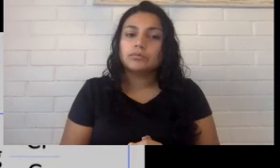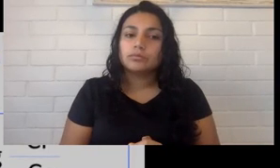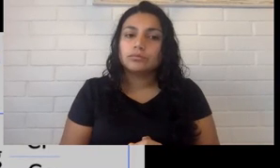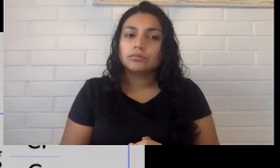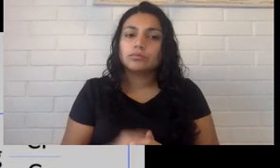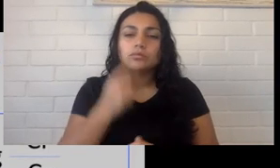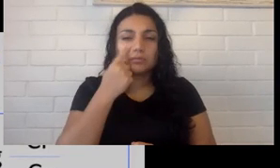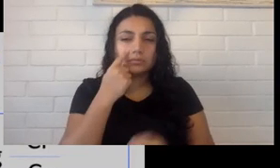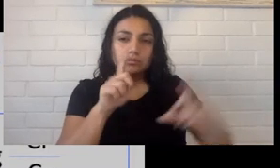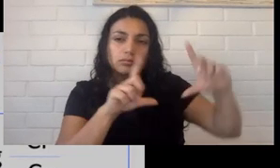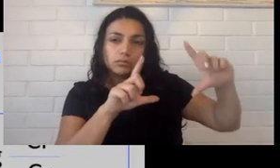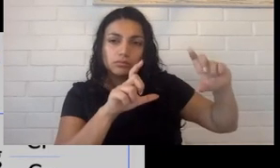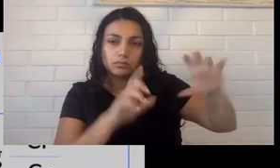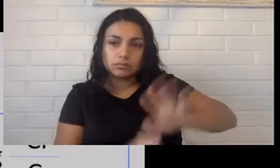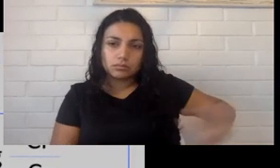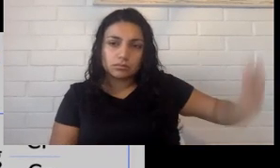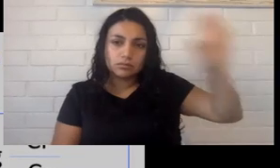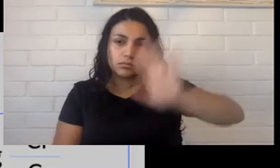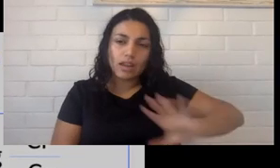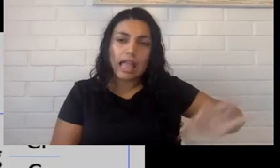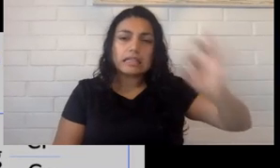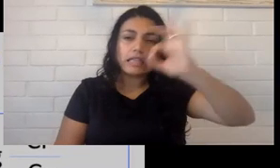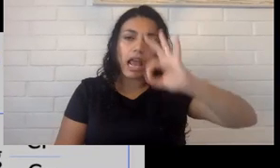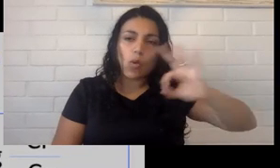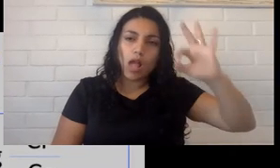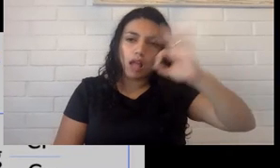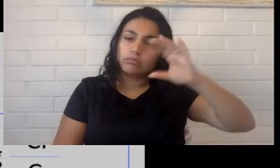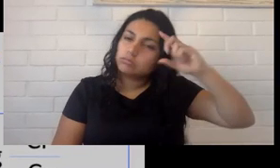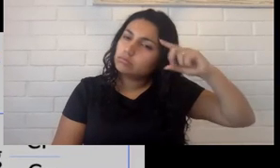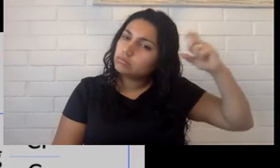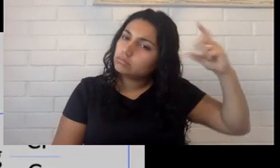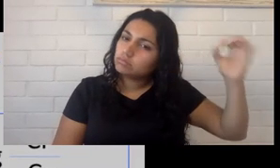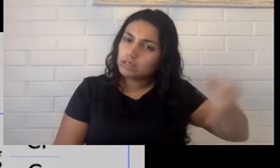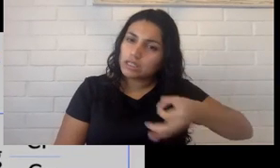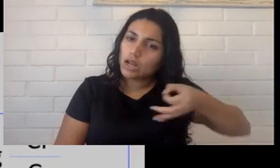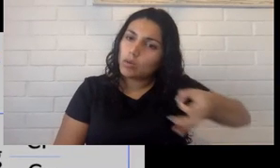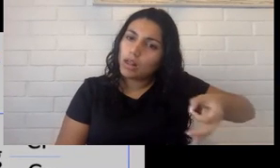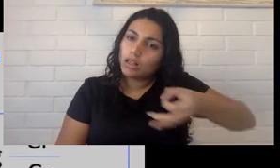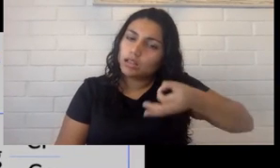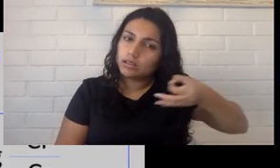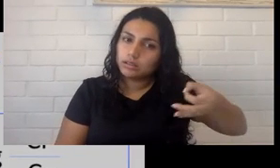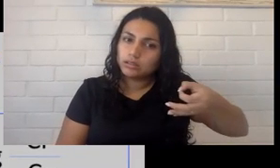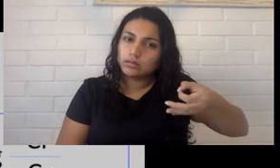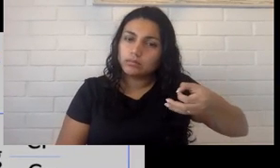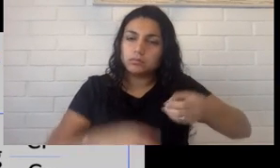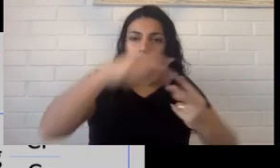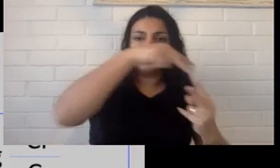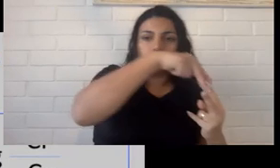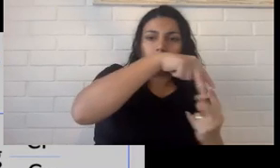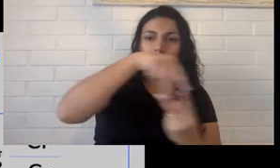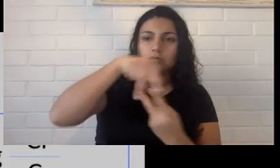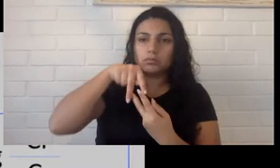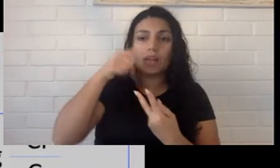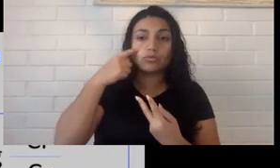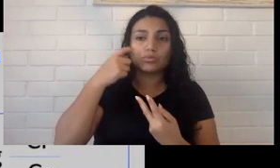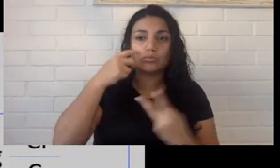que tenemos una célula imaginaria, esquemática, representada aquí por este círculo, tenemos una bicapa, aquí en azul,